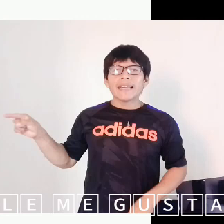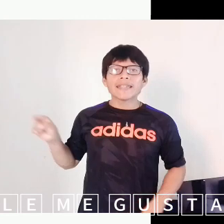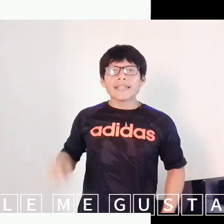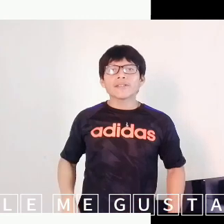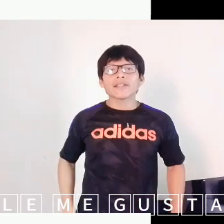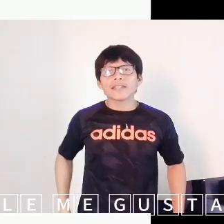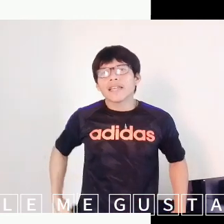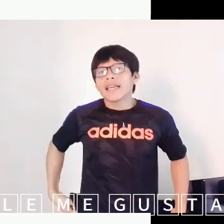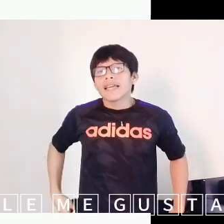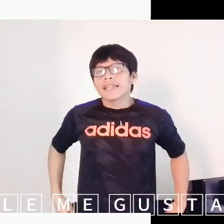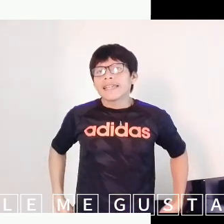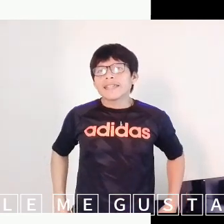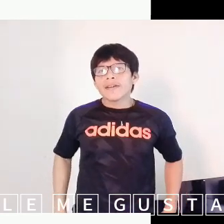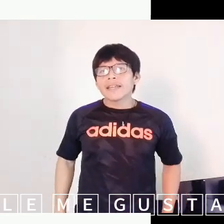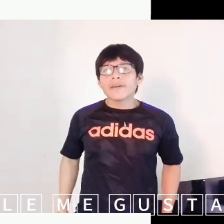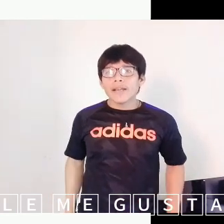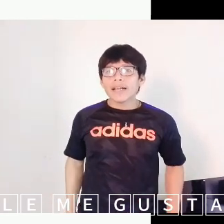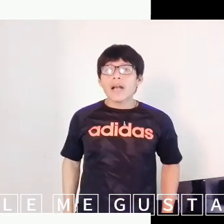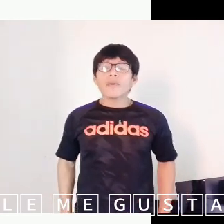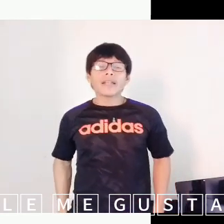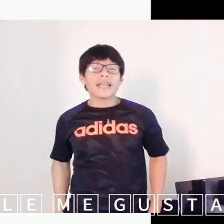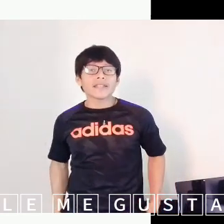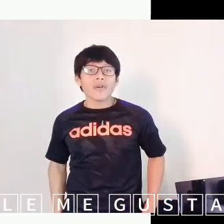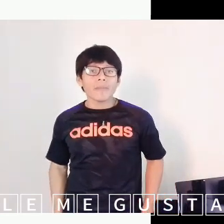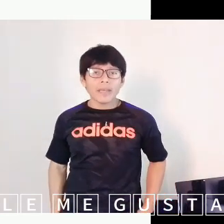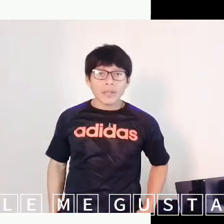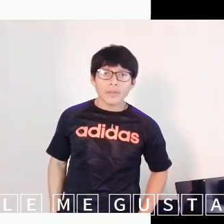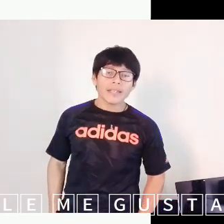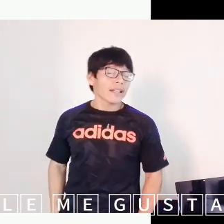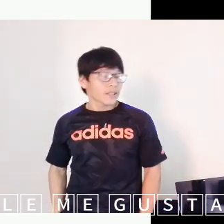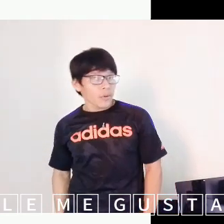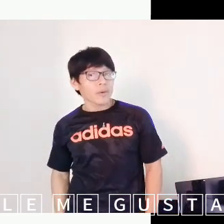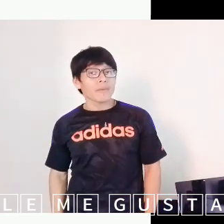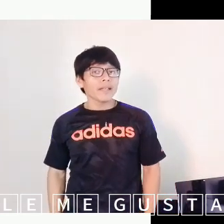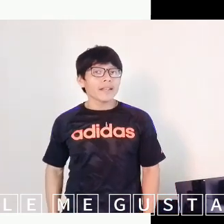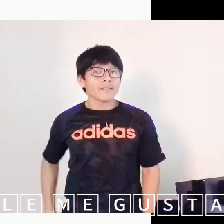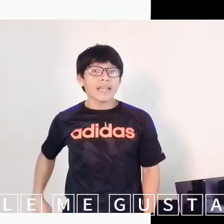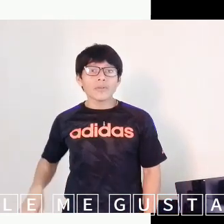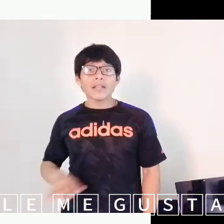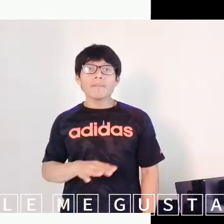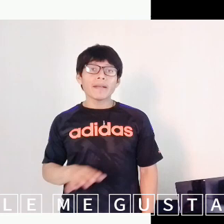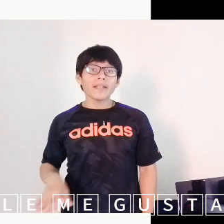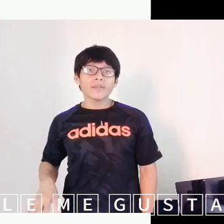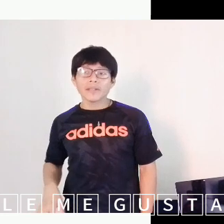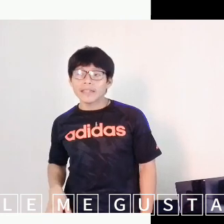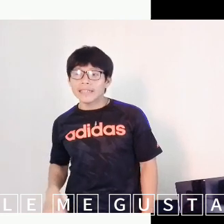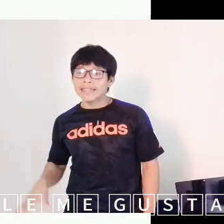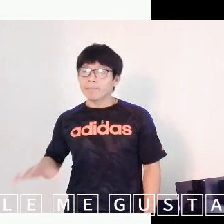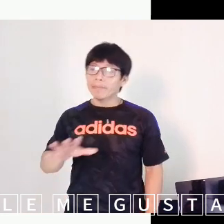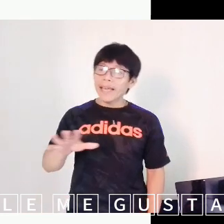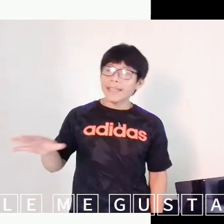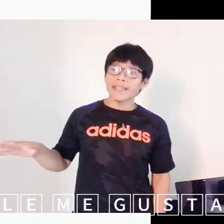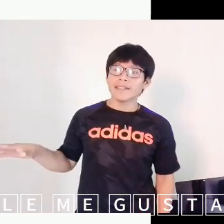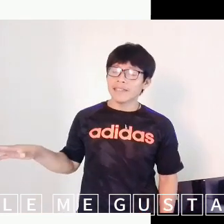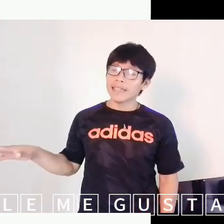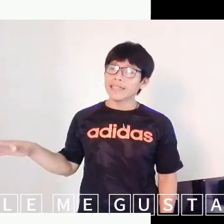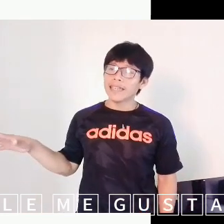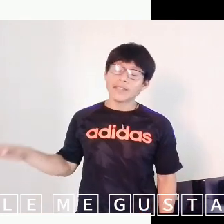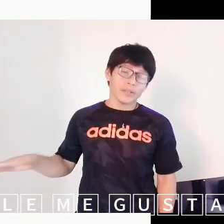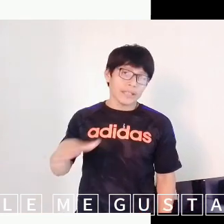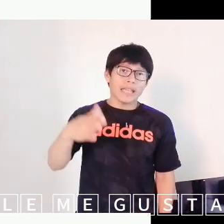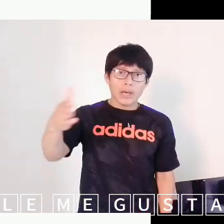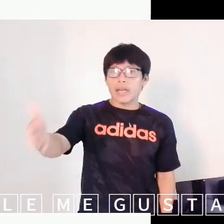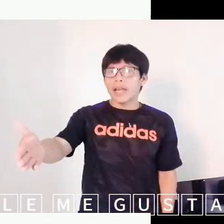2024 y en las elecciones que se van a llevar a cabo en el Estado de México y en el Estado de Coahuila. Ya lo tienen perdido. Y si pierden